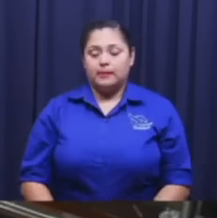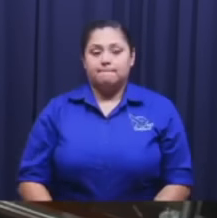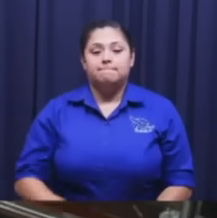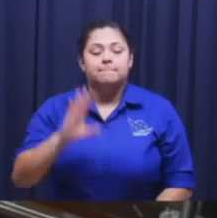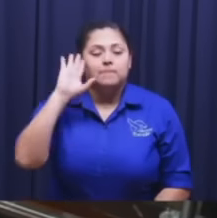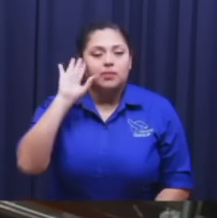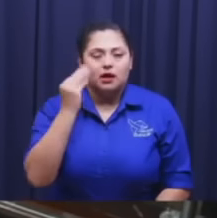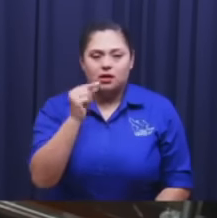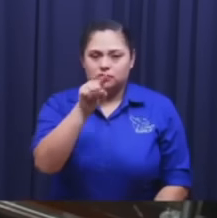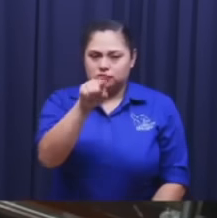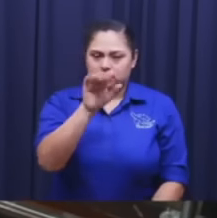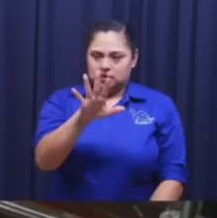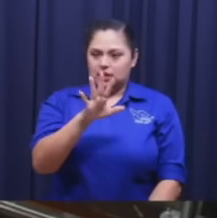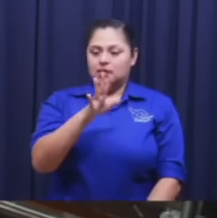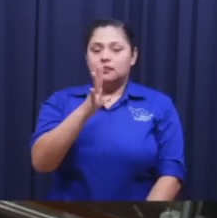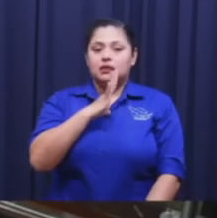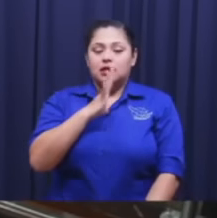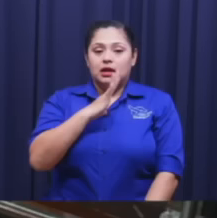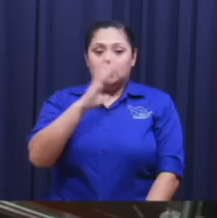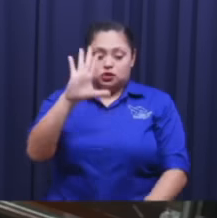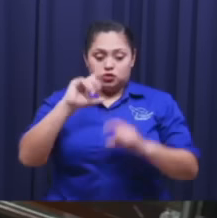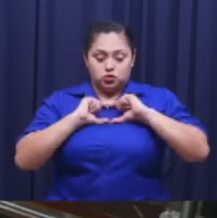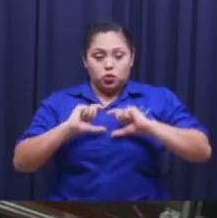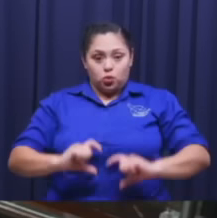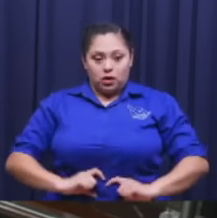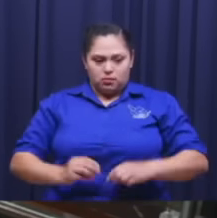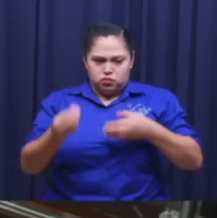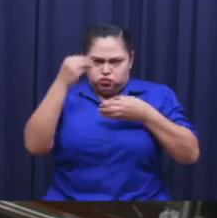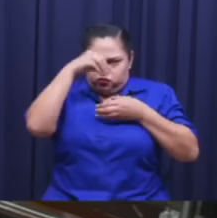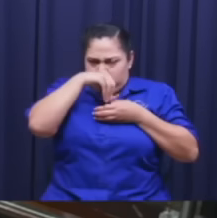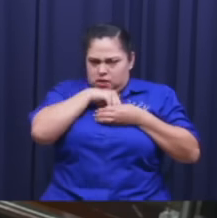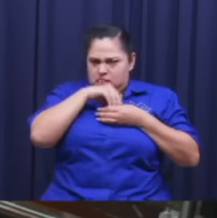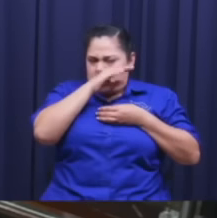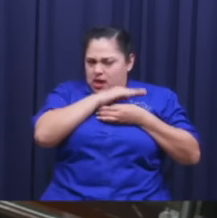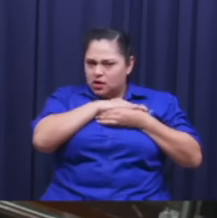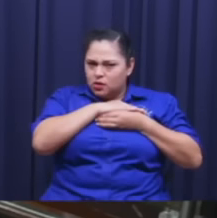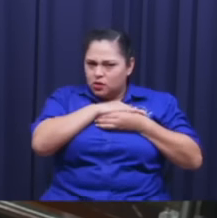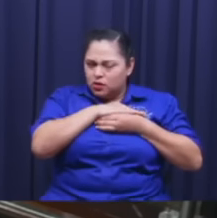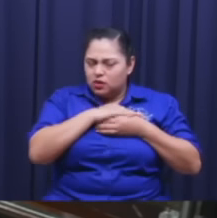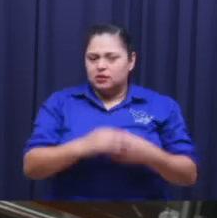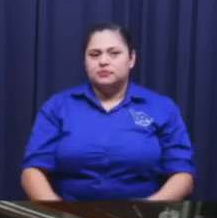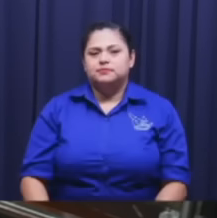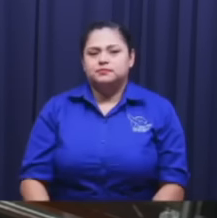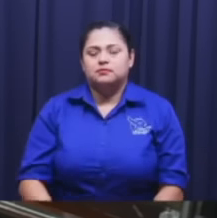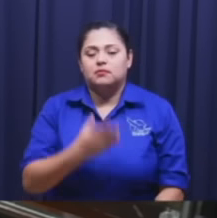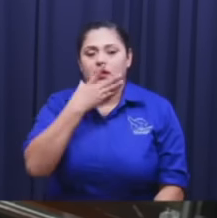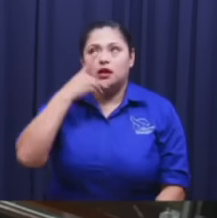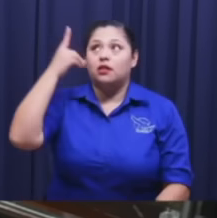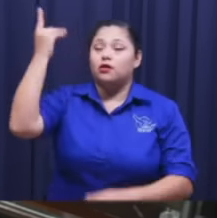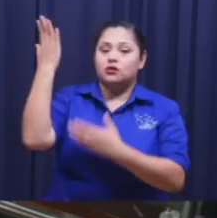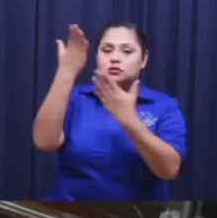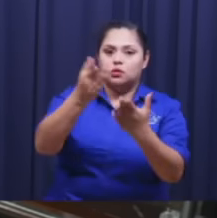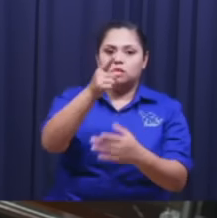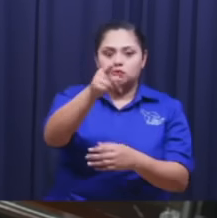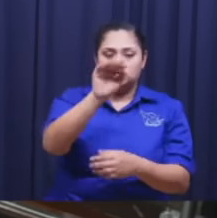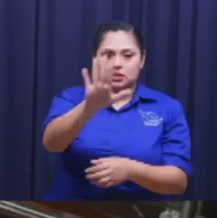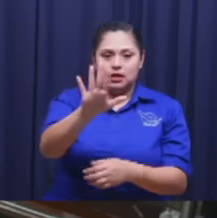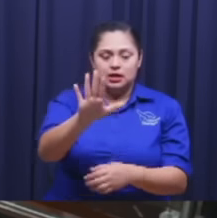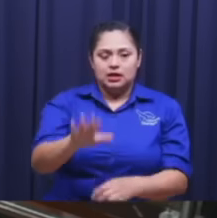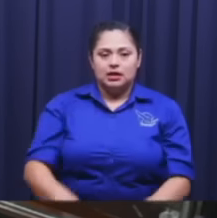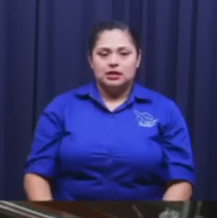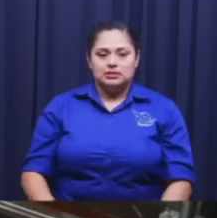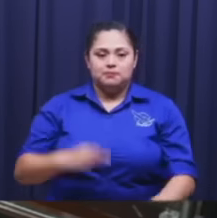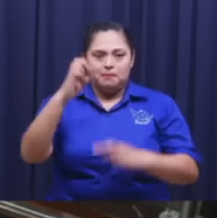Porque usted tiene en su ser interior que Dios le dio, usted es una máquina perfecta.